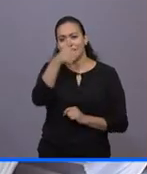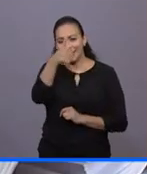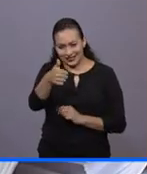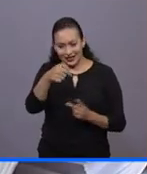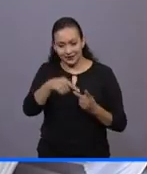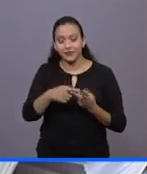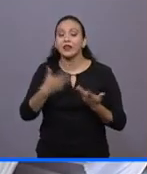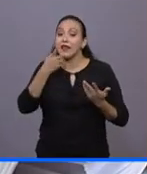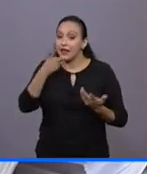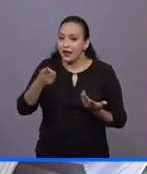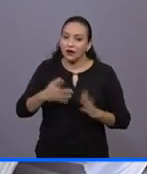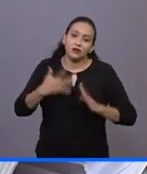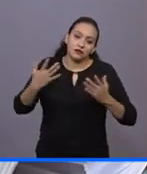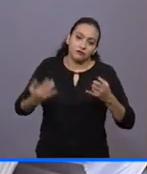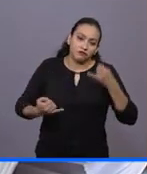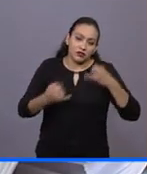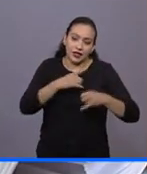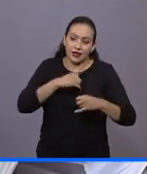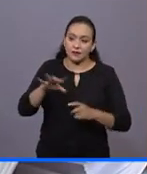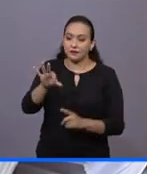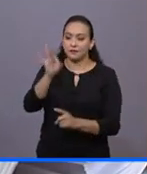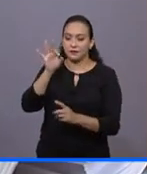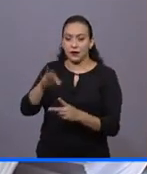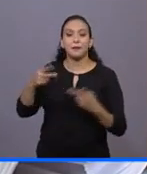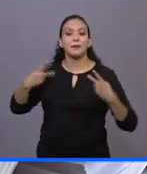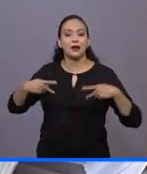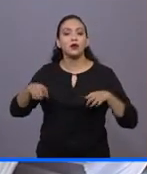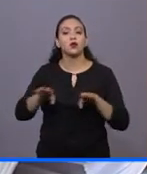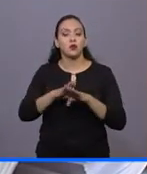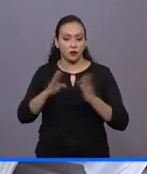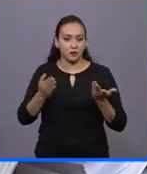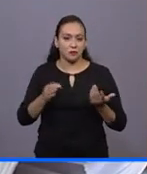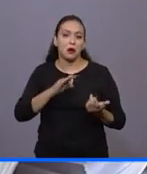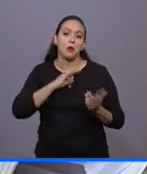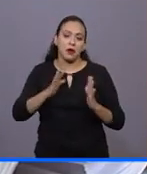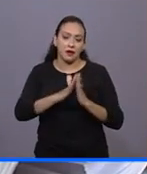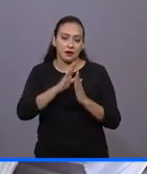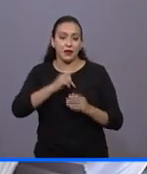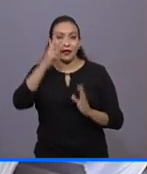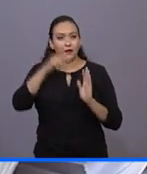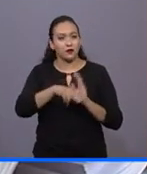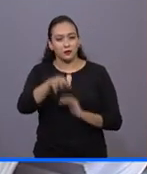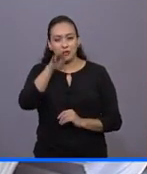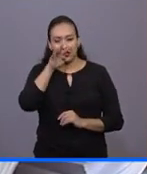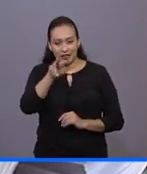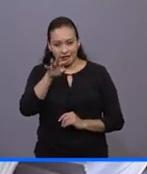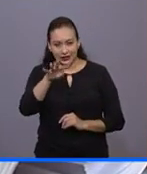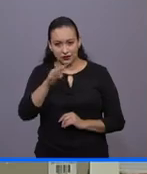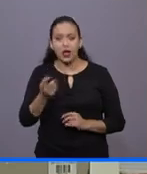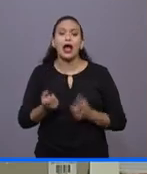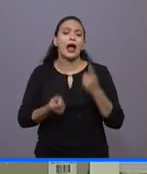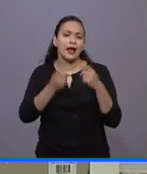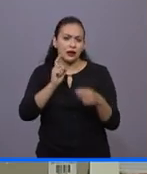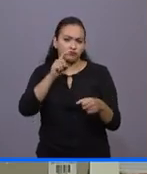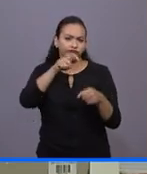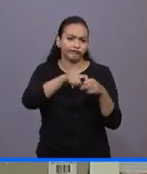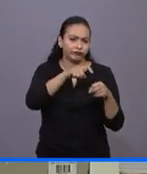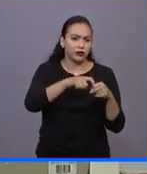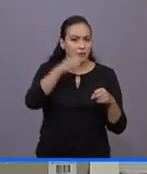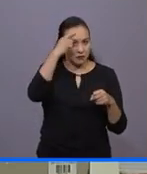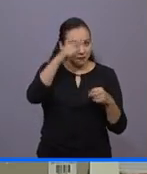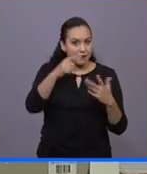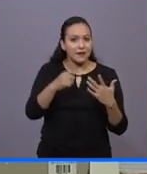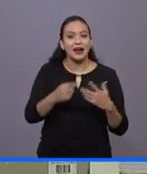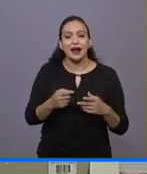de Carrera Judicial la encomienda de realizar los concursos de oposición. En 2019 se integraron algunas categorías al escalafón